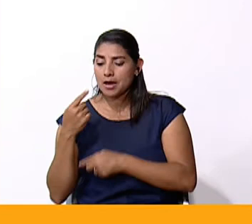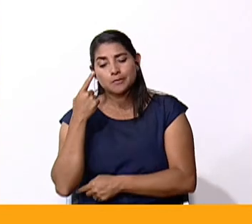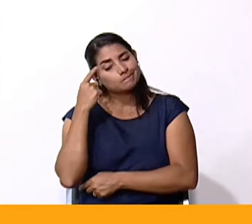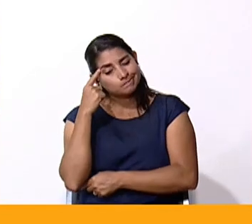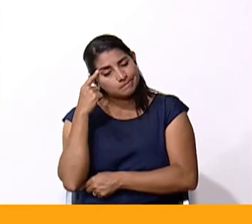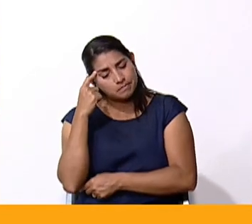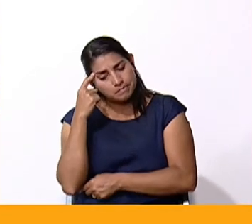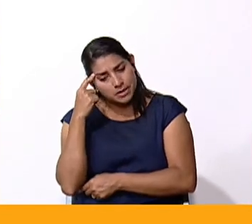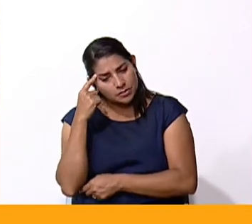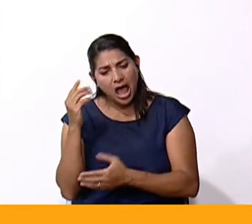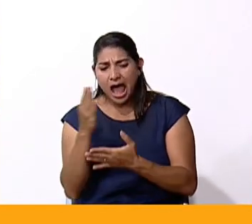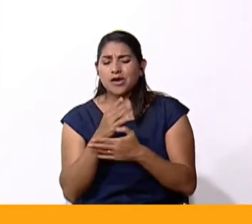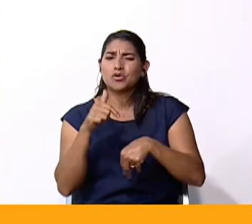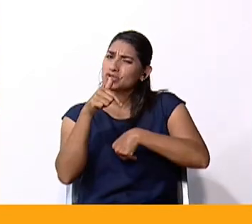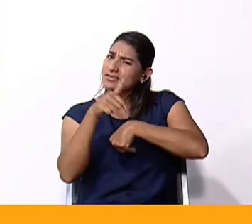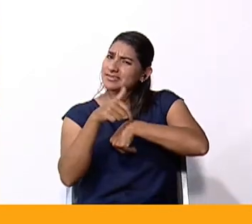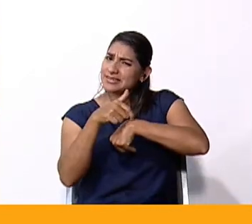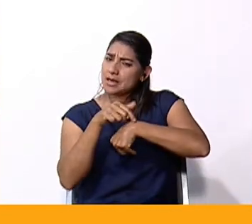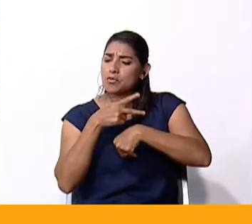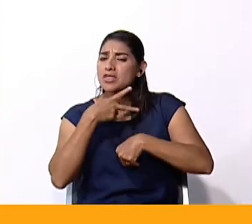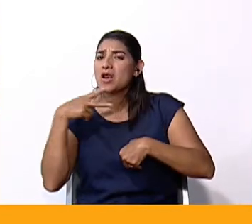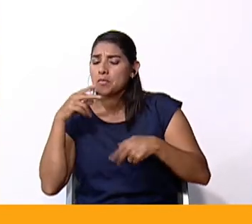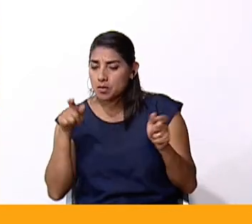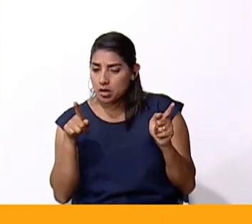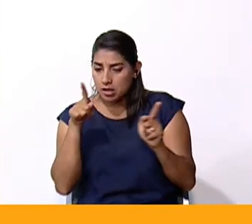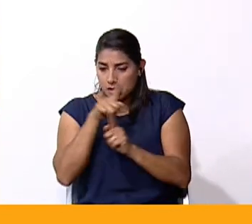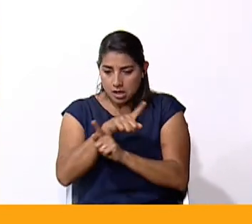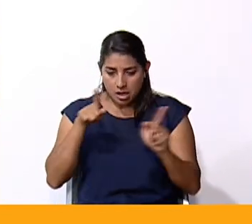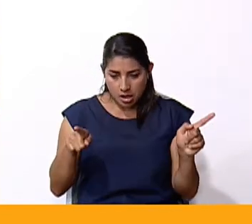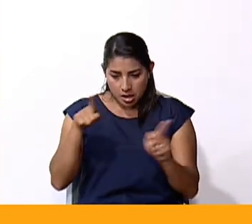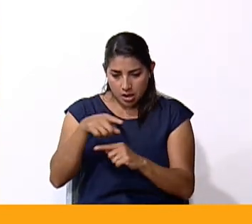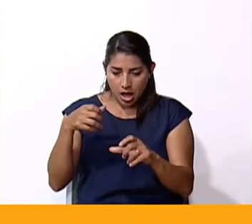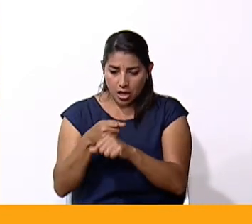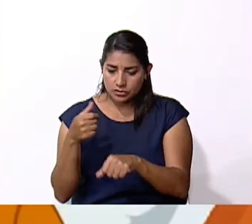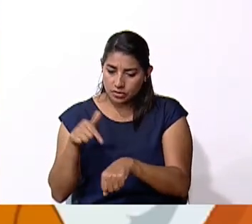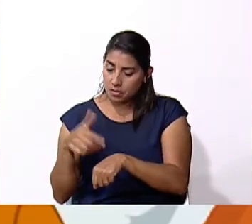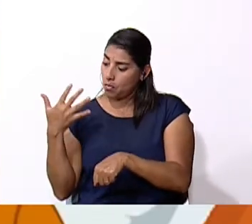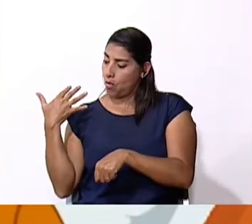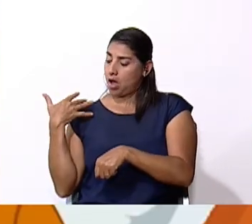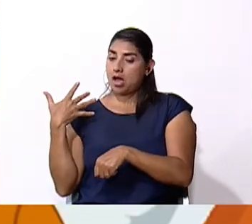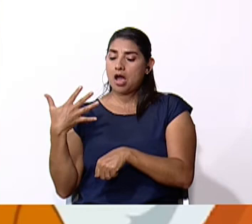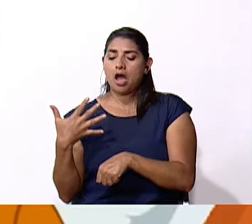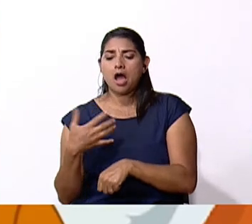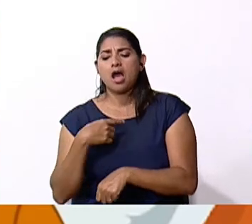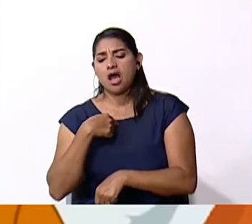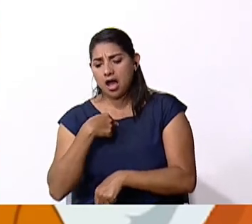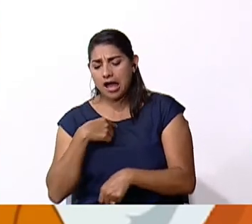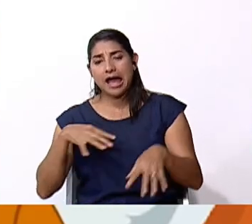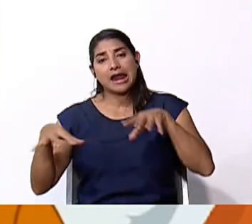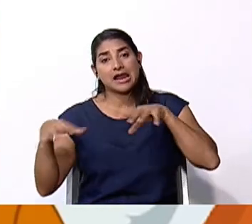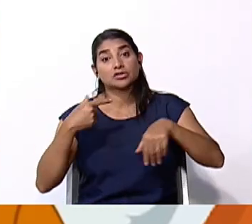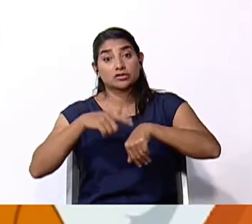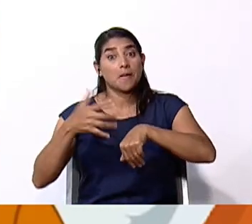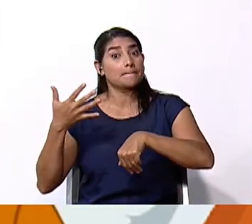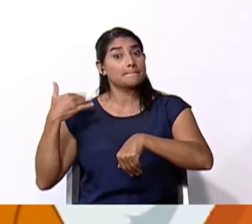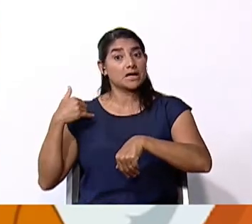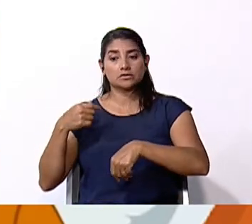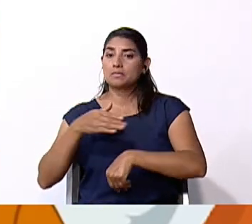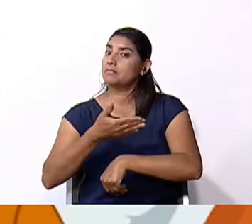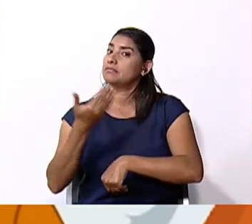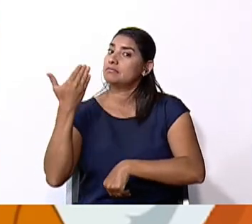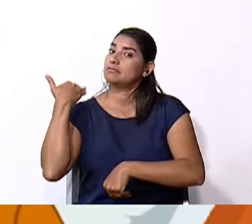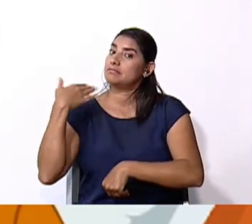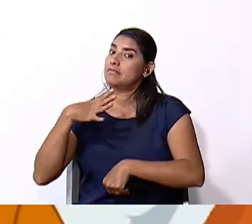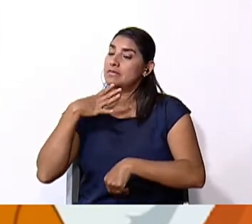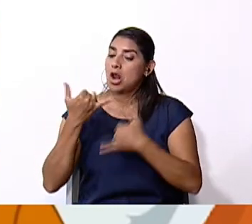tendrías que corregir los tiempos verbales para dar idea que son hechos pasados. Las acciones que ya pasaron van en pasado, las